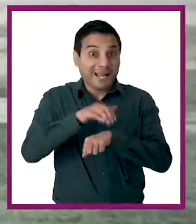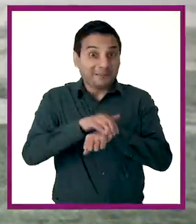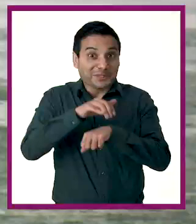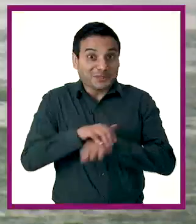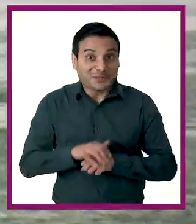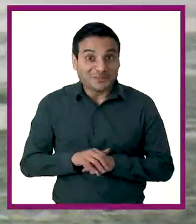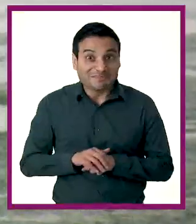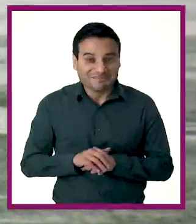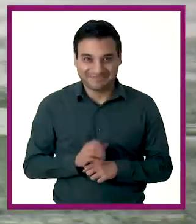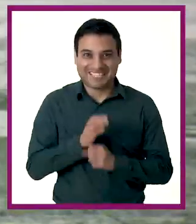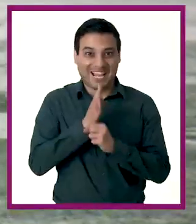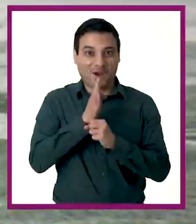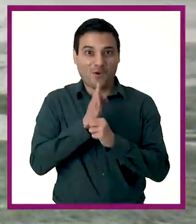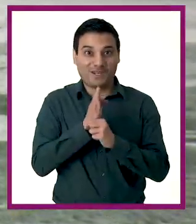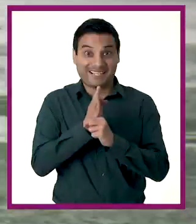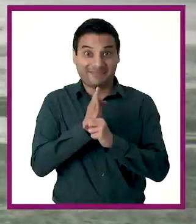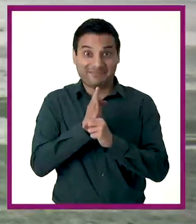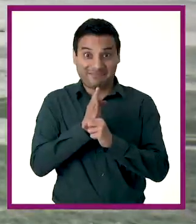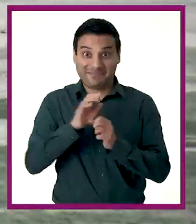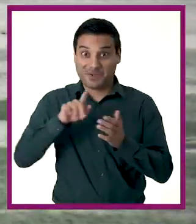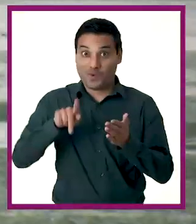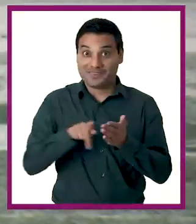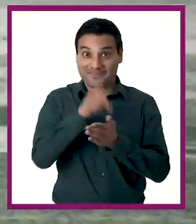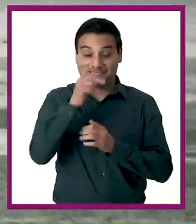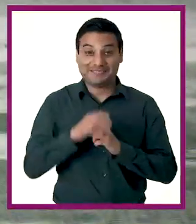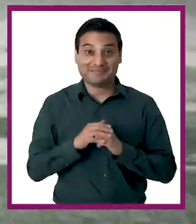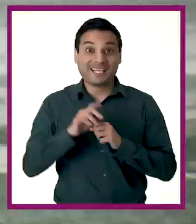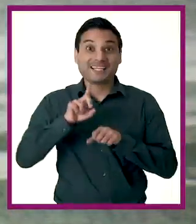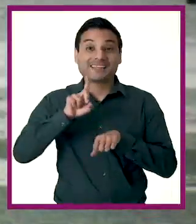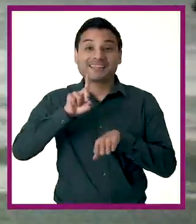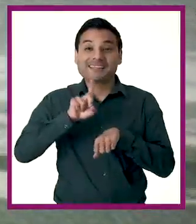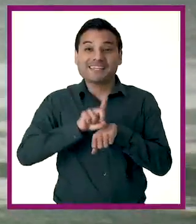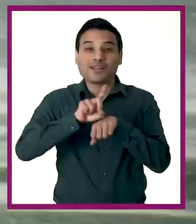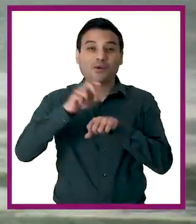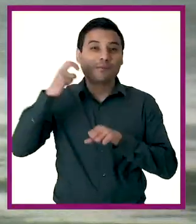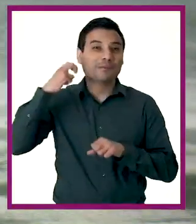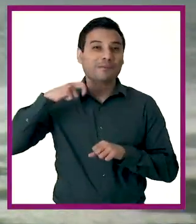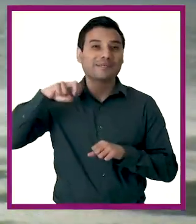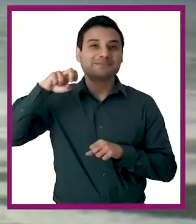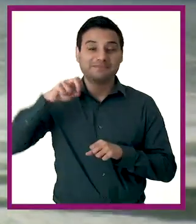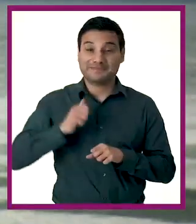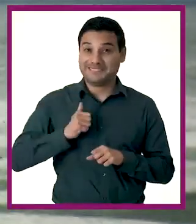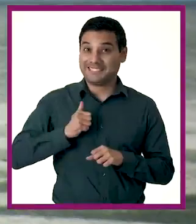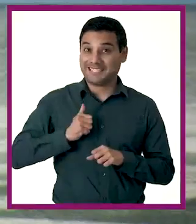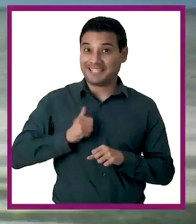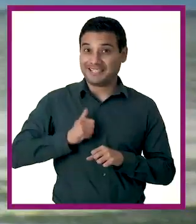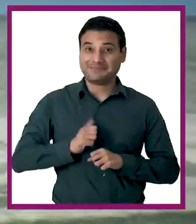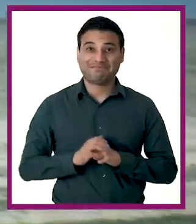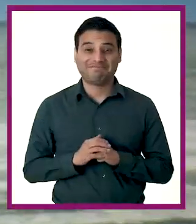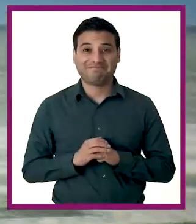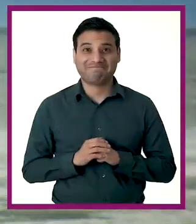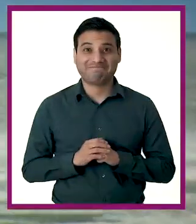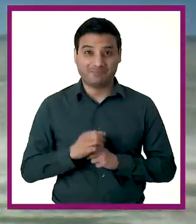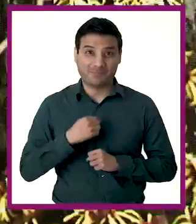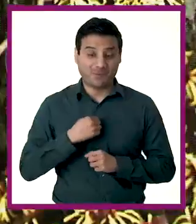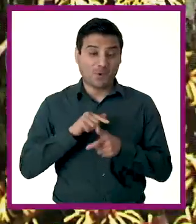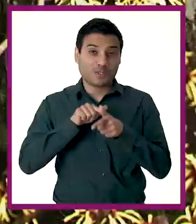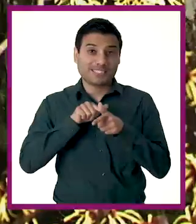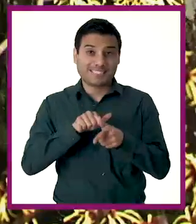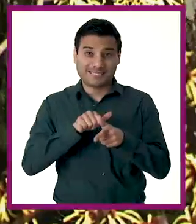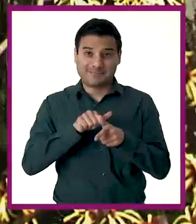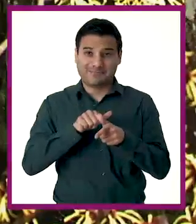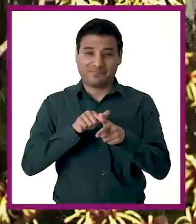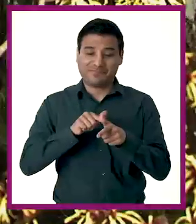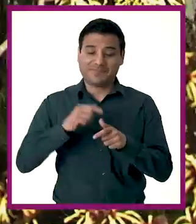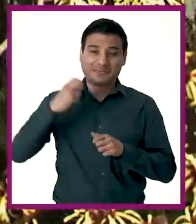Amigos, estamos nuevamente aquí en nuestro diario de viaje, Canadá. Voy a continuar mi